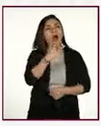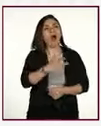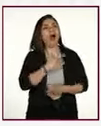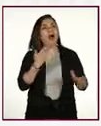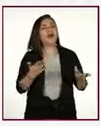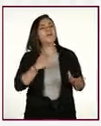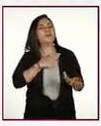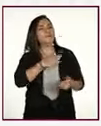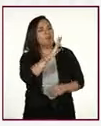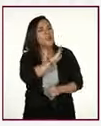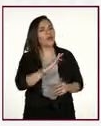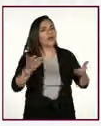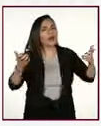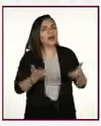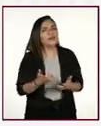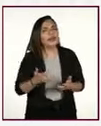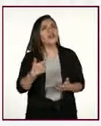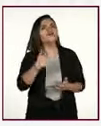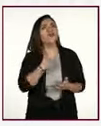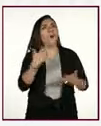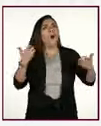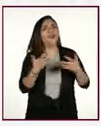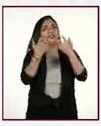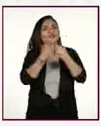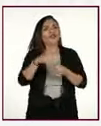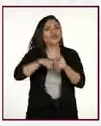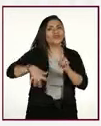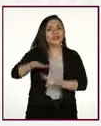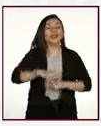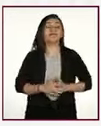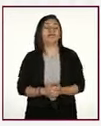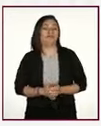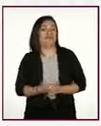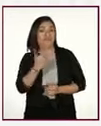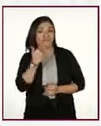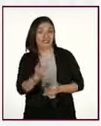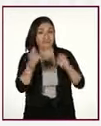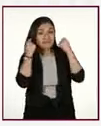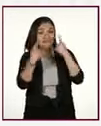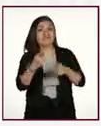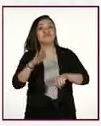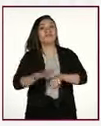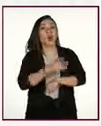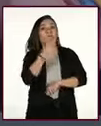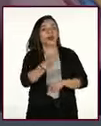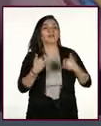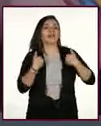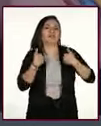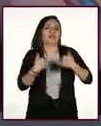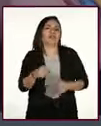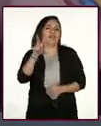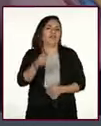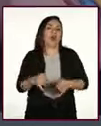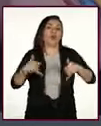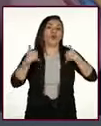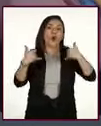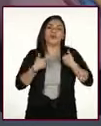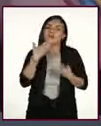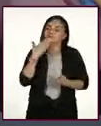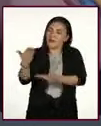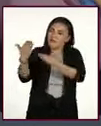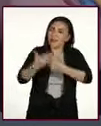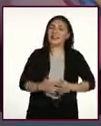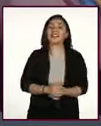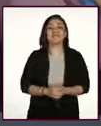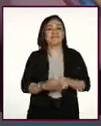puedan construir su propio tejido social. Qué maravilla, y por eso se justifica, claro, las juventudes bienvenidas. Bueno,